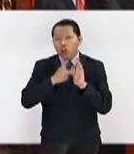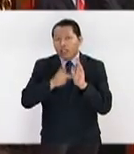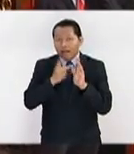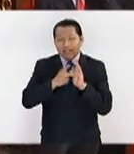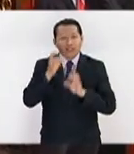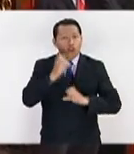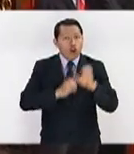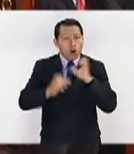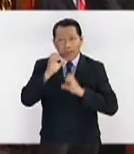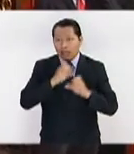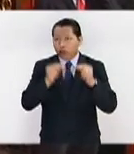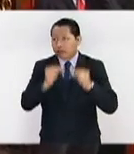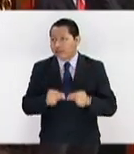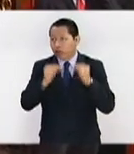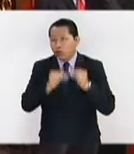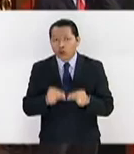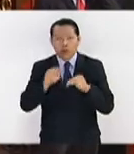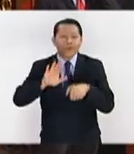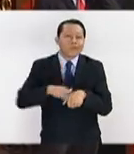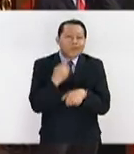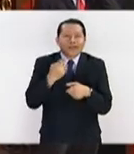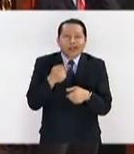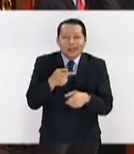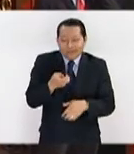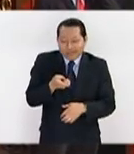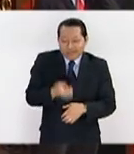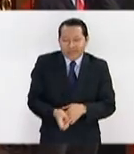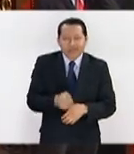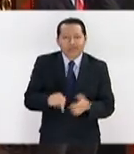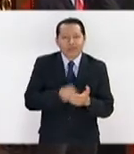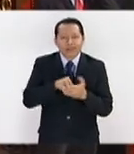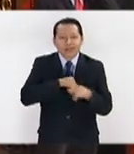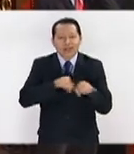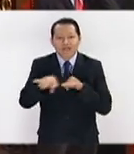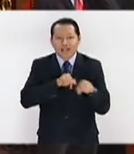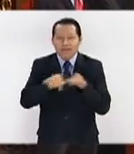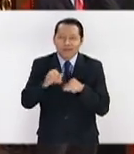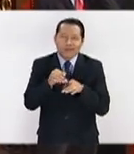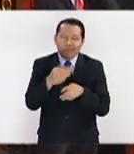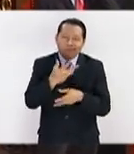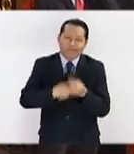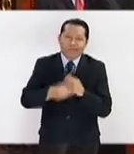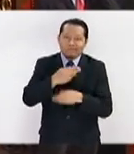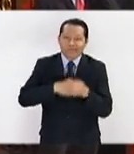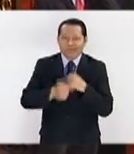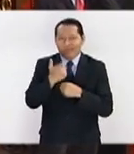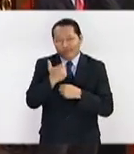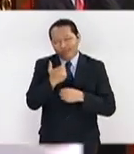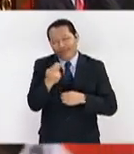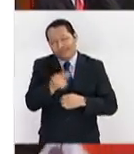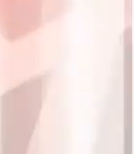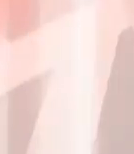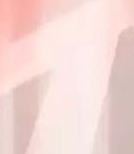a final de cuentas, pues toda la gente que trabajamos en esta zona vivimos de ellos y dependemos básicamente de